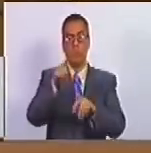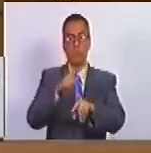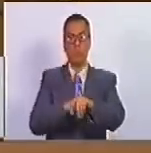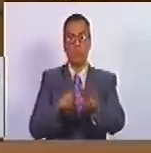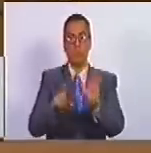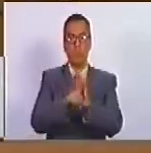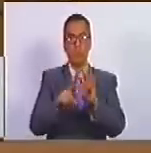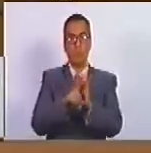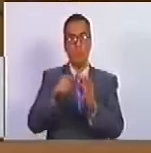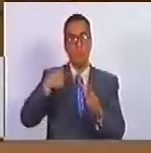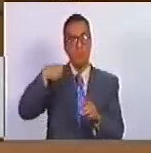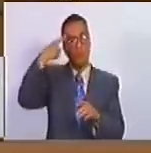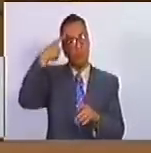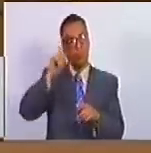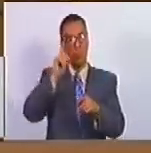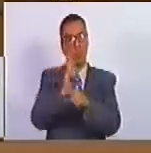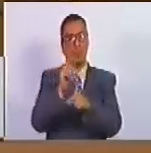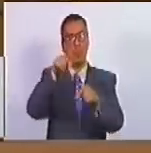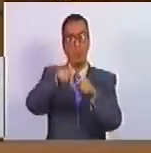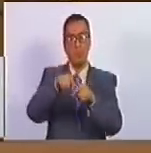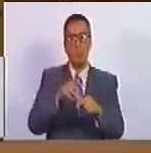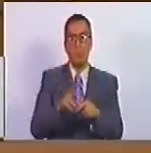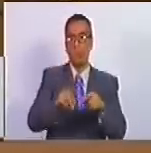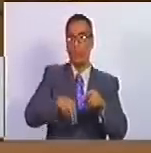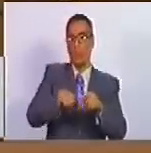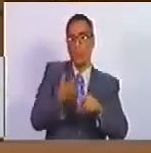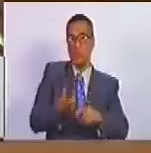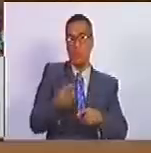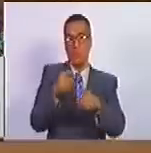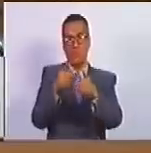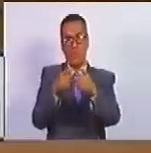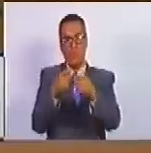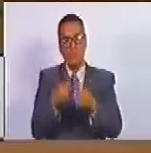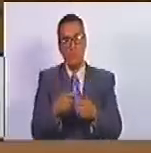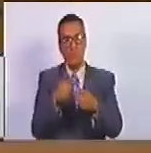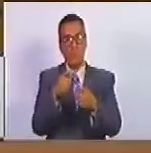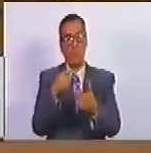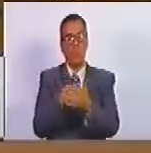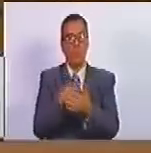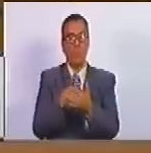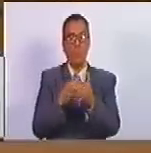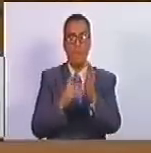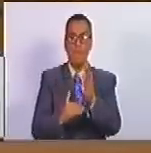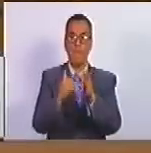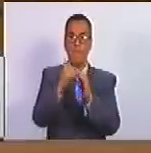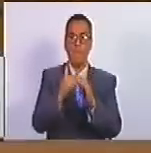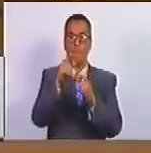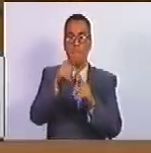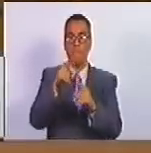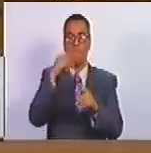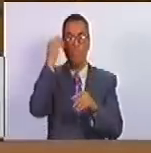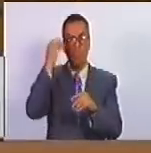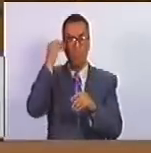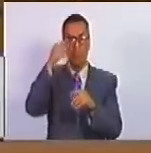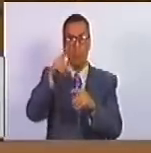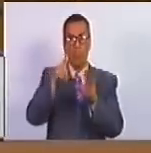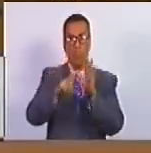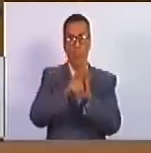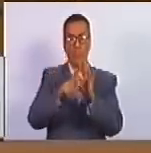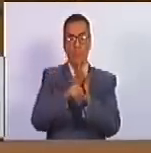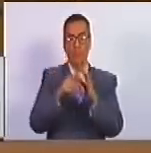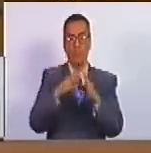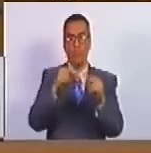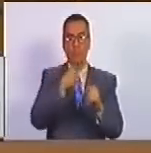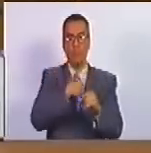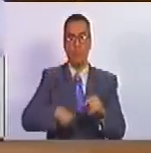En todo caso, una vez entrada en vigencia, no podrán cobrar alicuotas que excedan los límites previstos en esta ley. Es